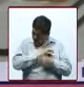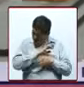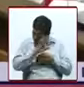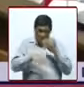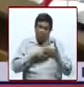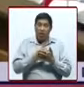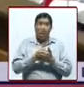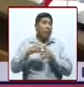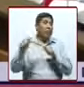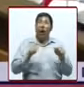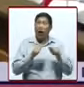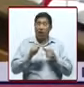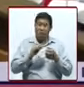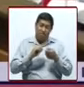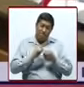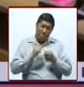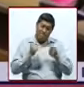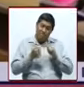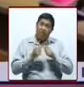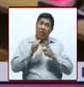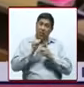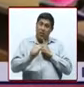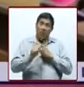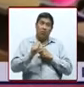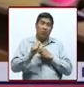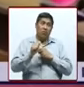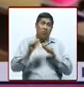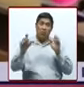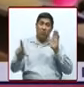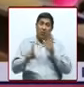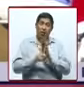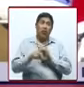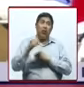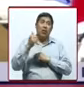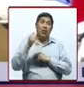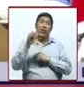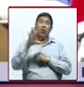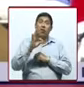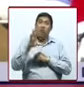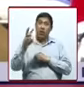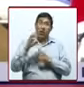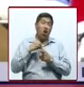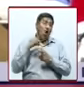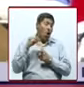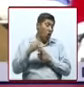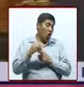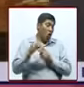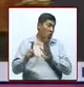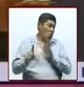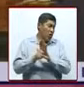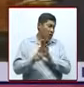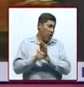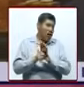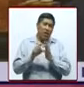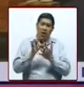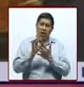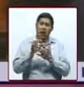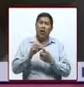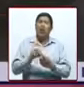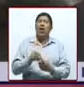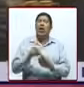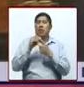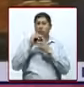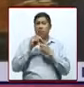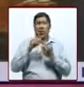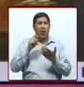poder aprobar ya sea la modificación del artículo pertinente en la ley 1096 o de plano una ley especial para que